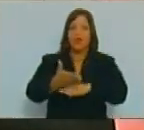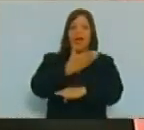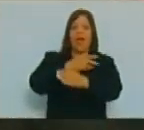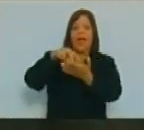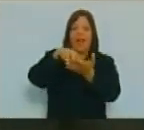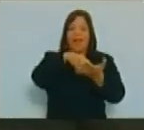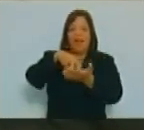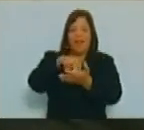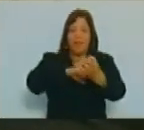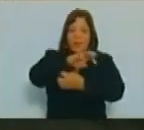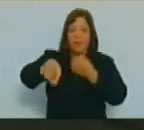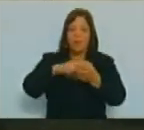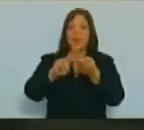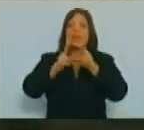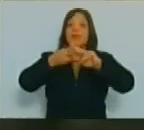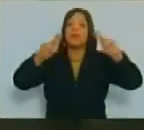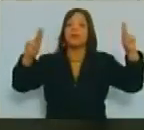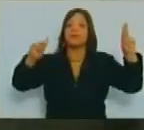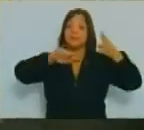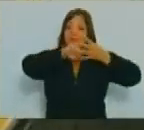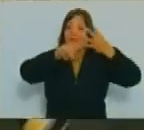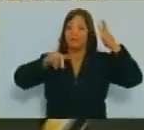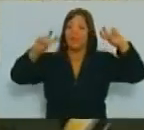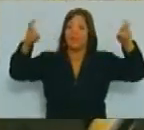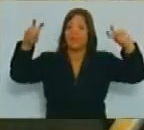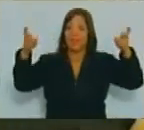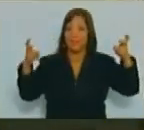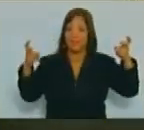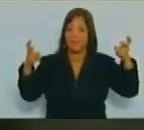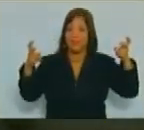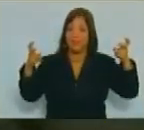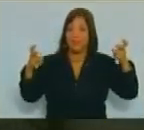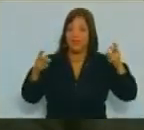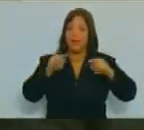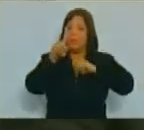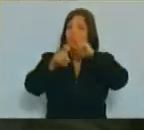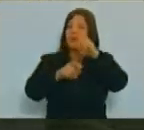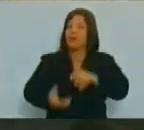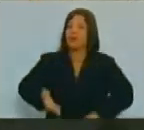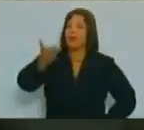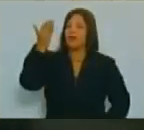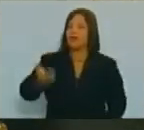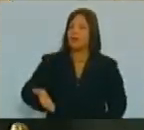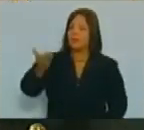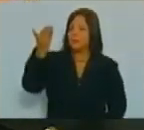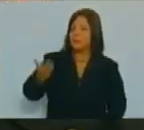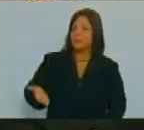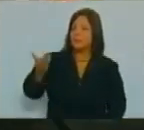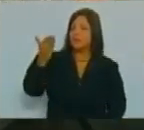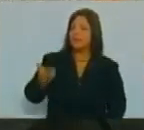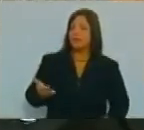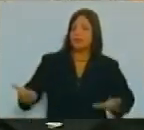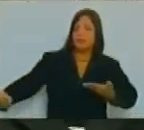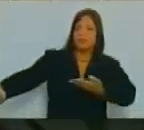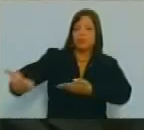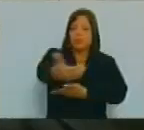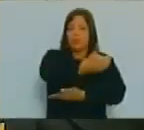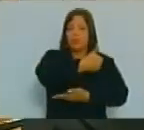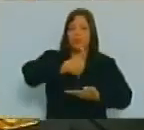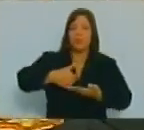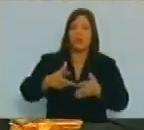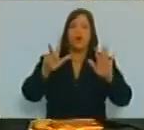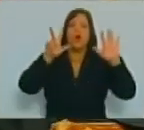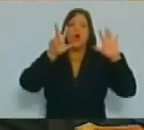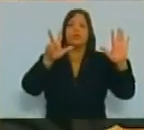y paz hicimos una consulta muy importante se recorrieron se recogieron más de